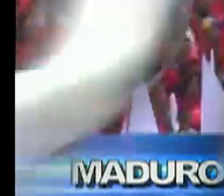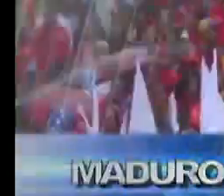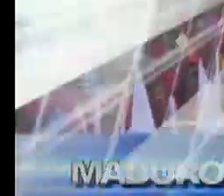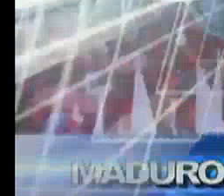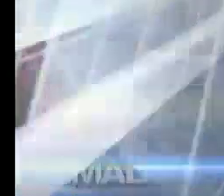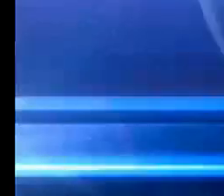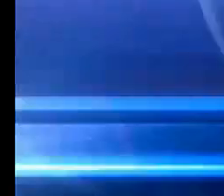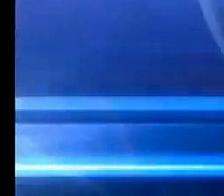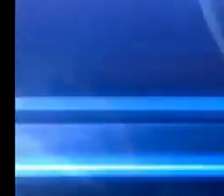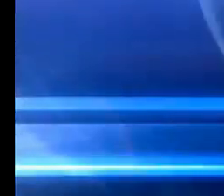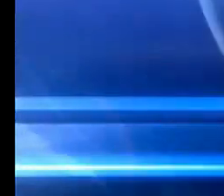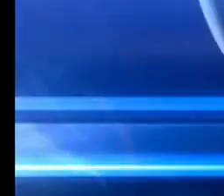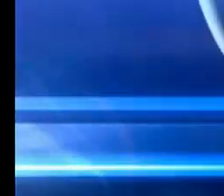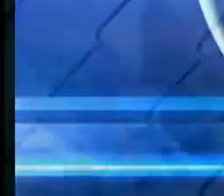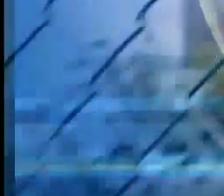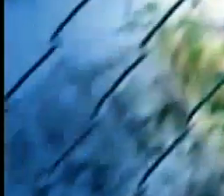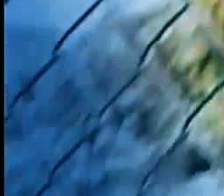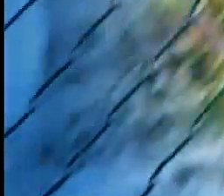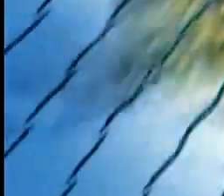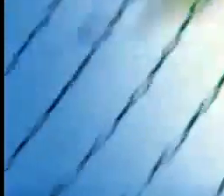estelar.